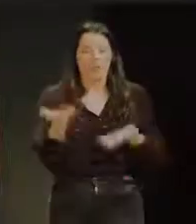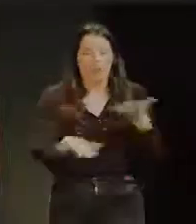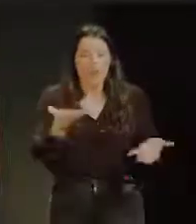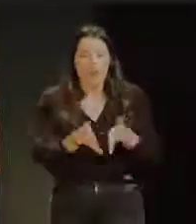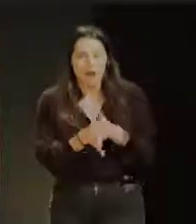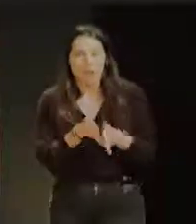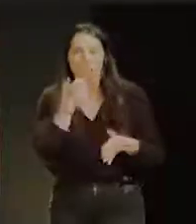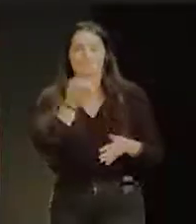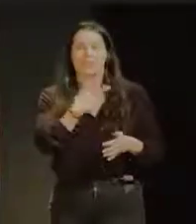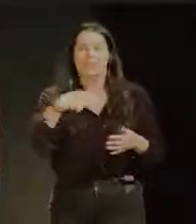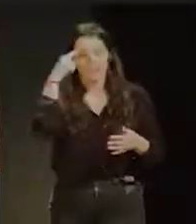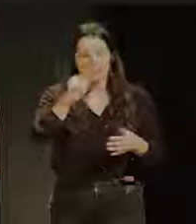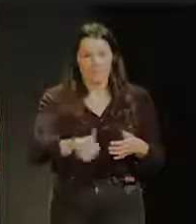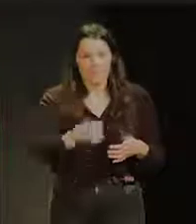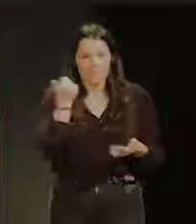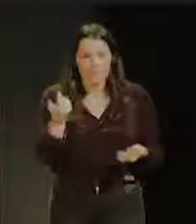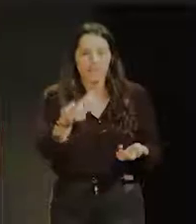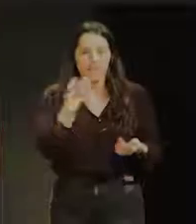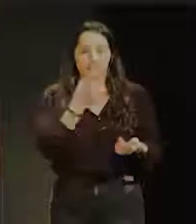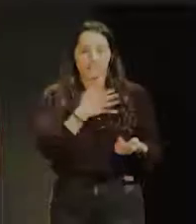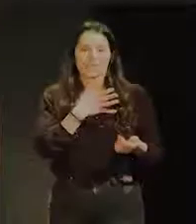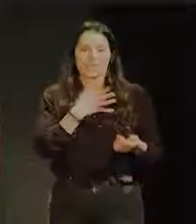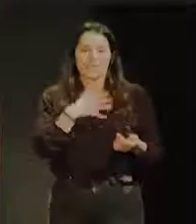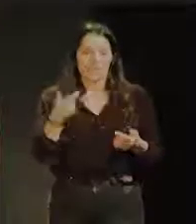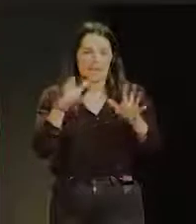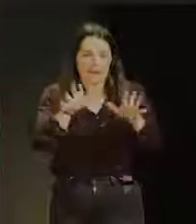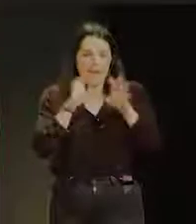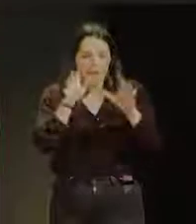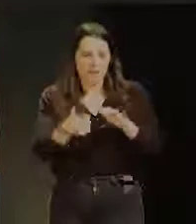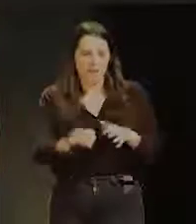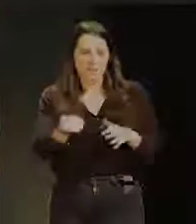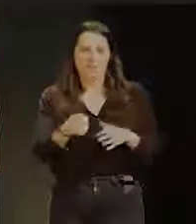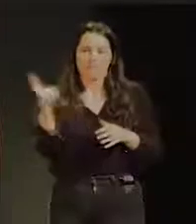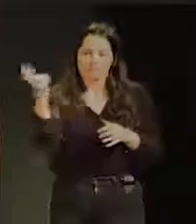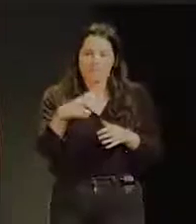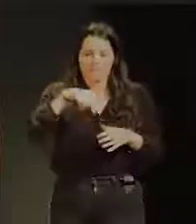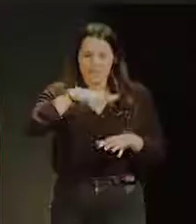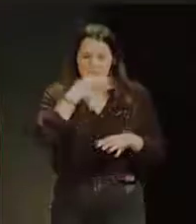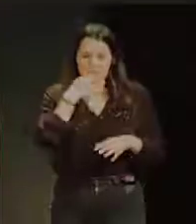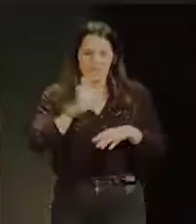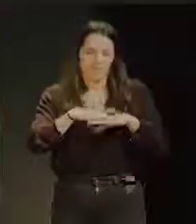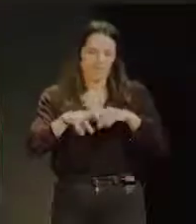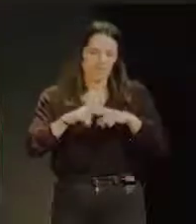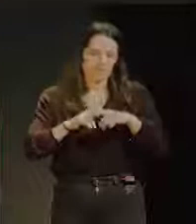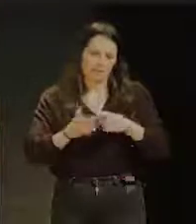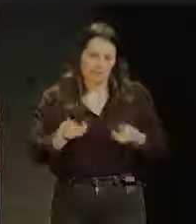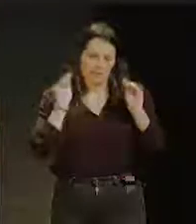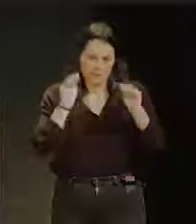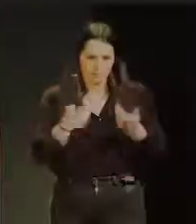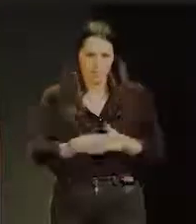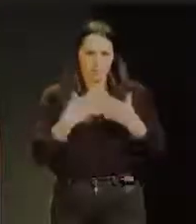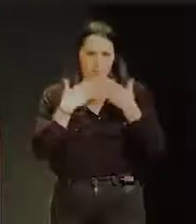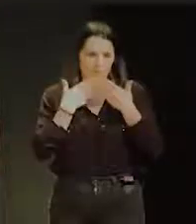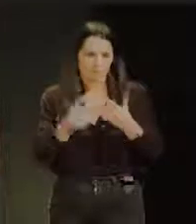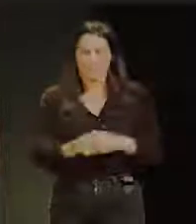apetece leer más, aprender más sobre esto, que acudáis al taller esta tarde. Así que nada,